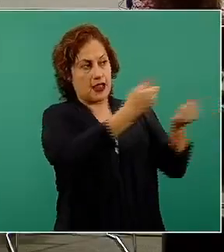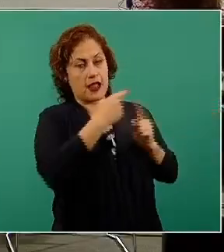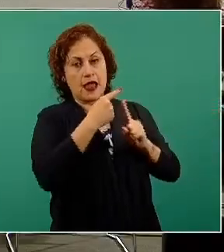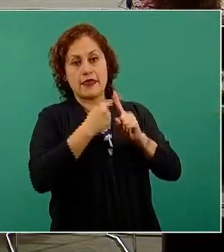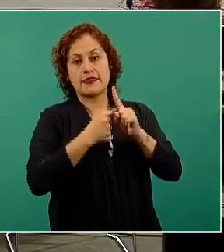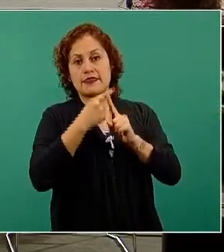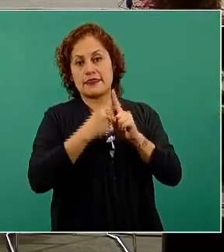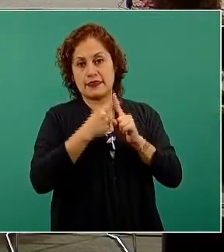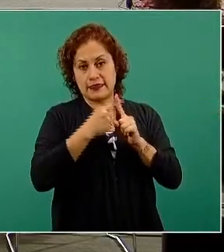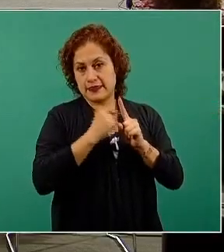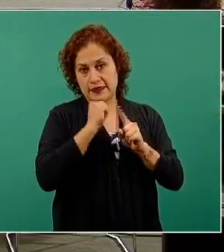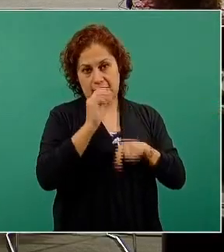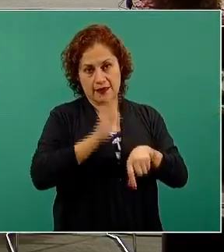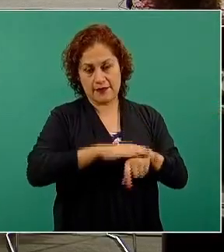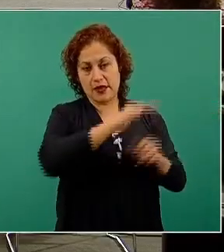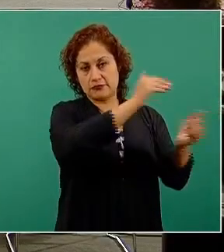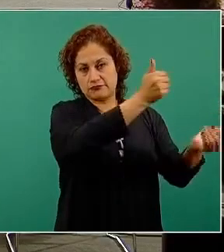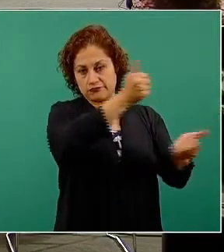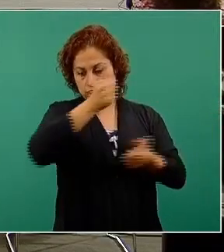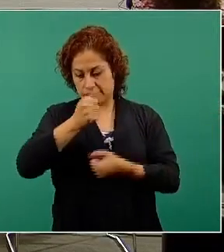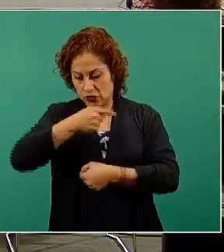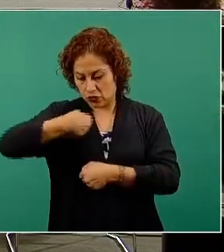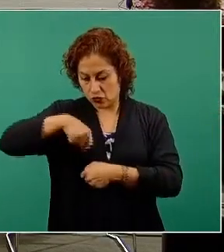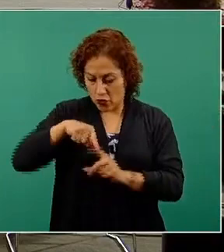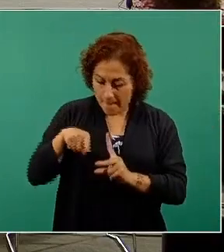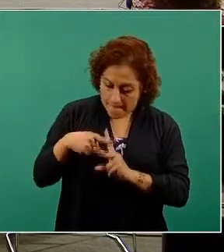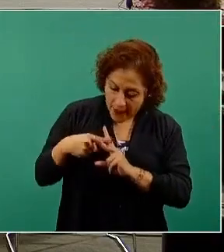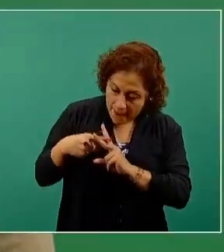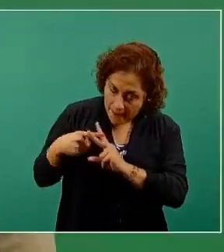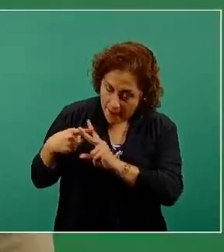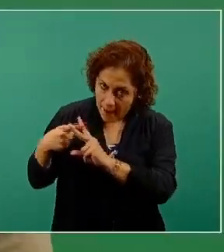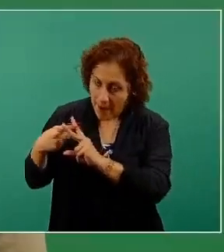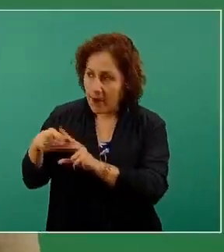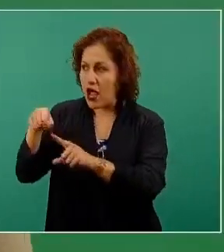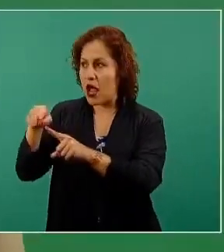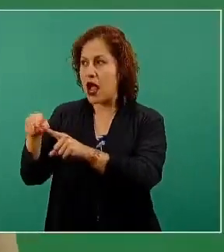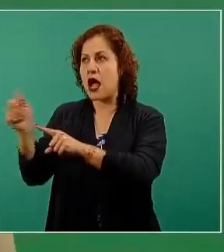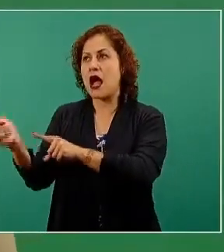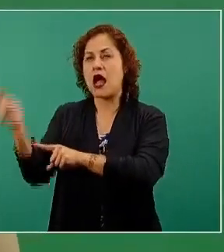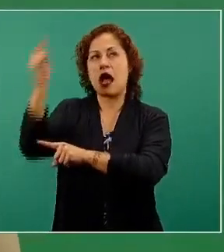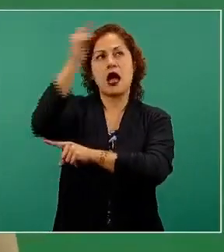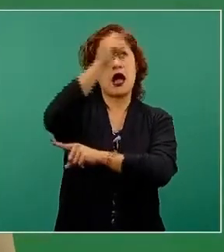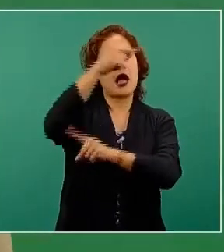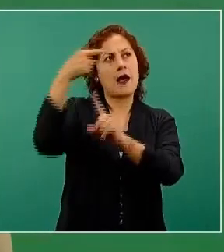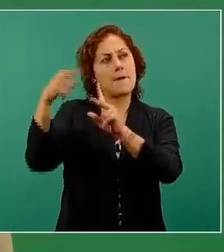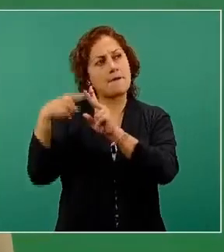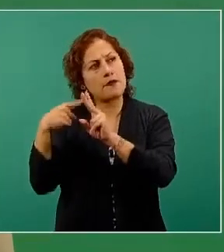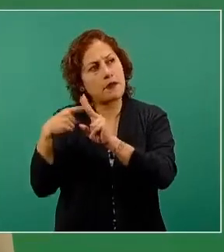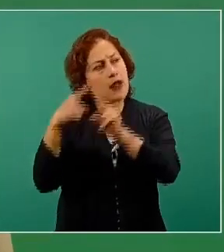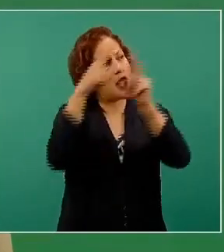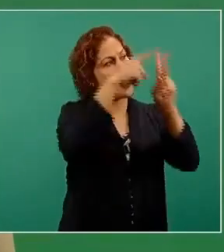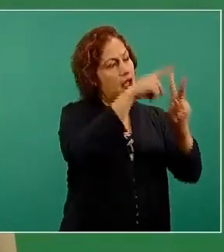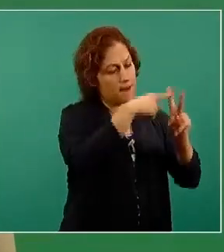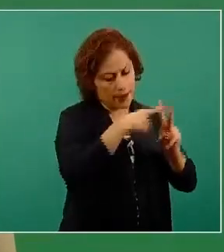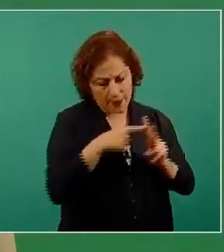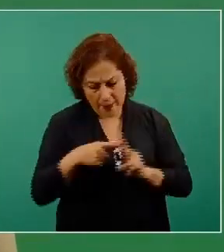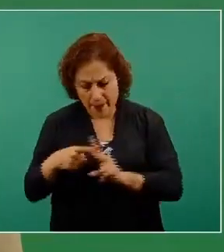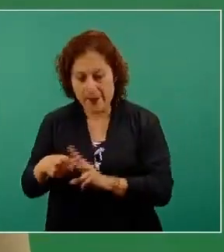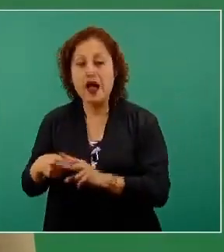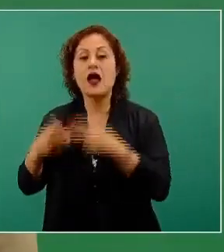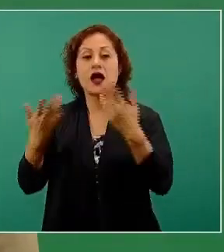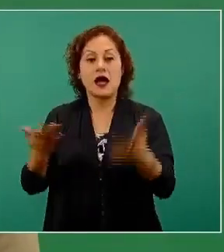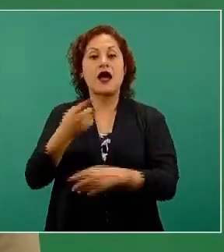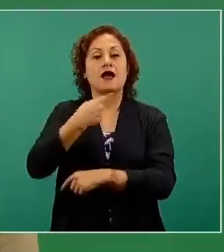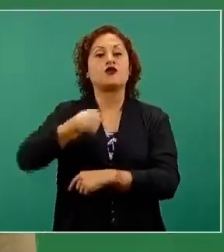gráficas y contabilizar exactamente todo el trayecto de la temperatura. Y le llamamos excursiones de temperatura cuando